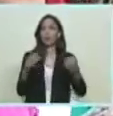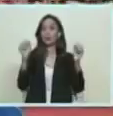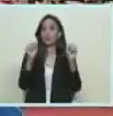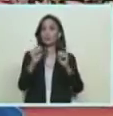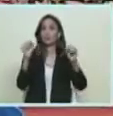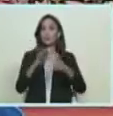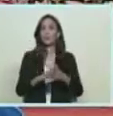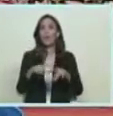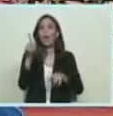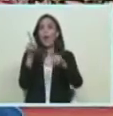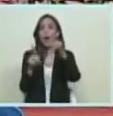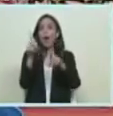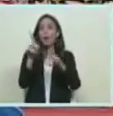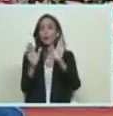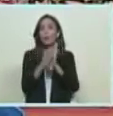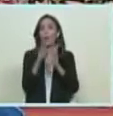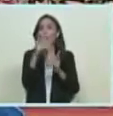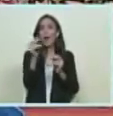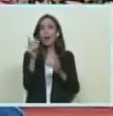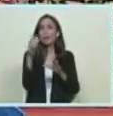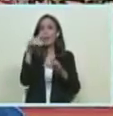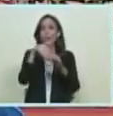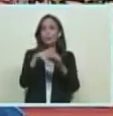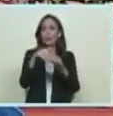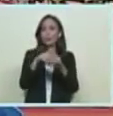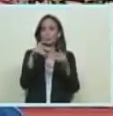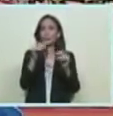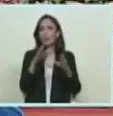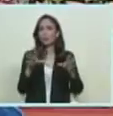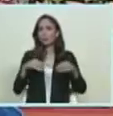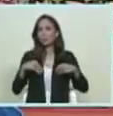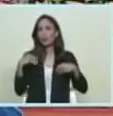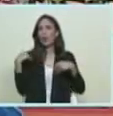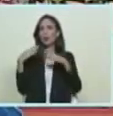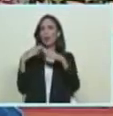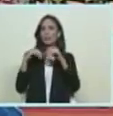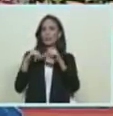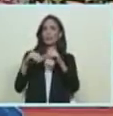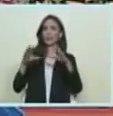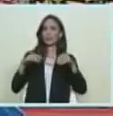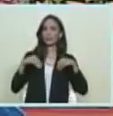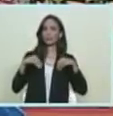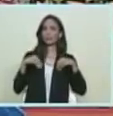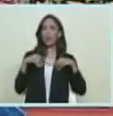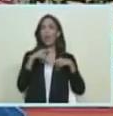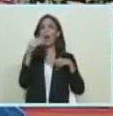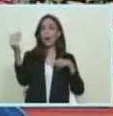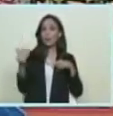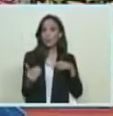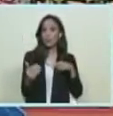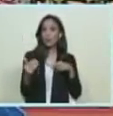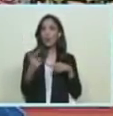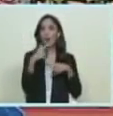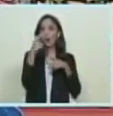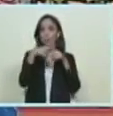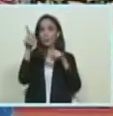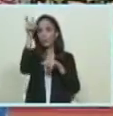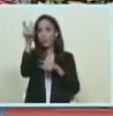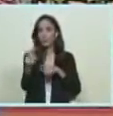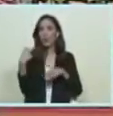El que no vota, deciden por él. Si usted no va a votar, viene alguien y decide por